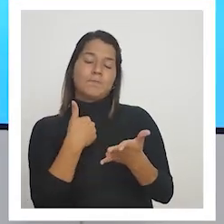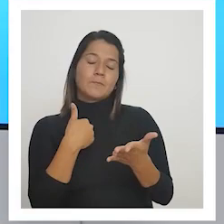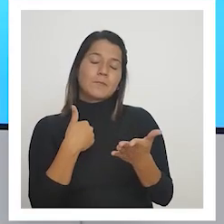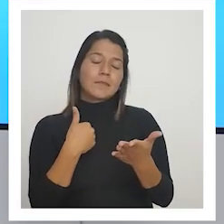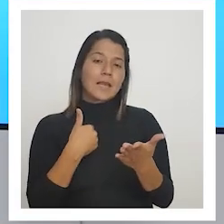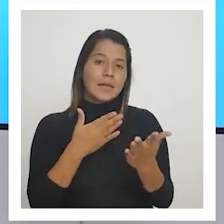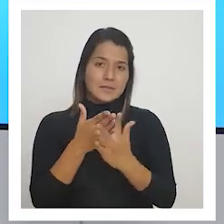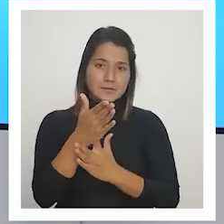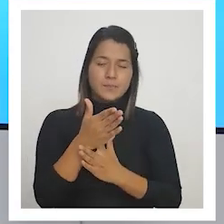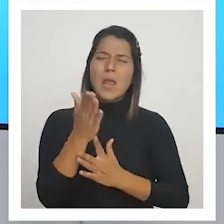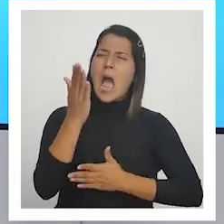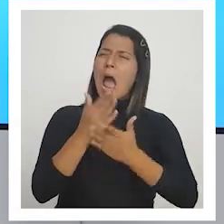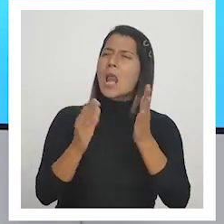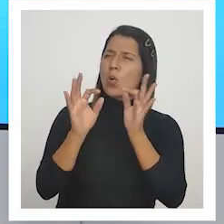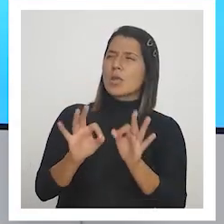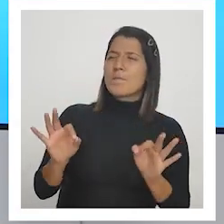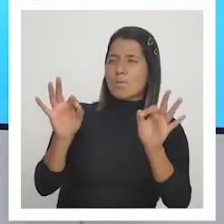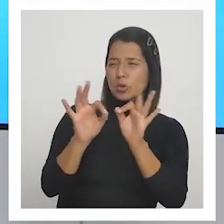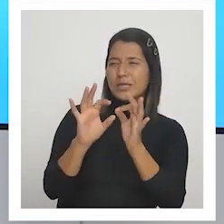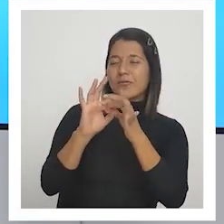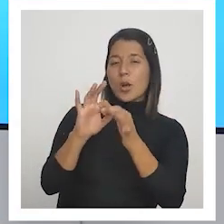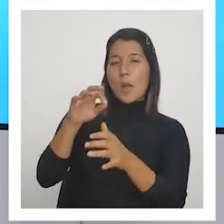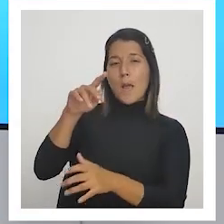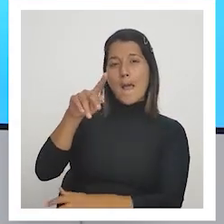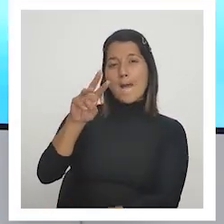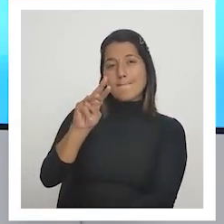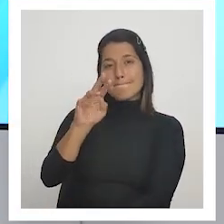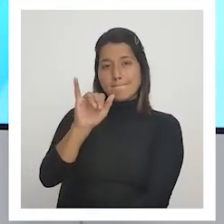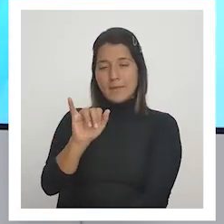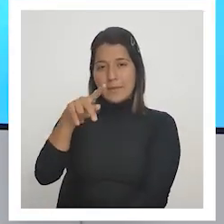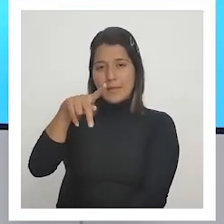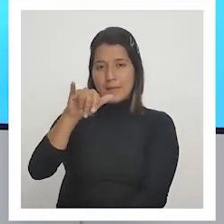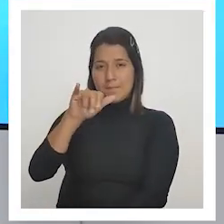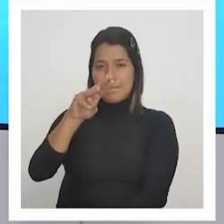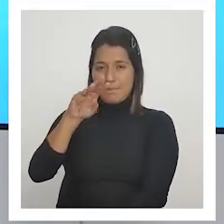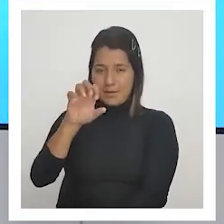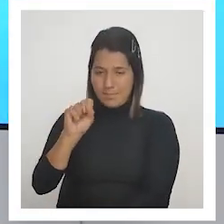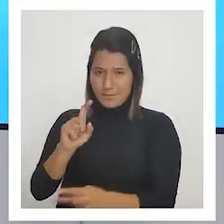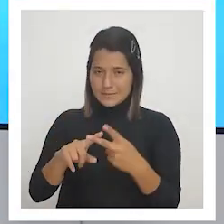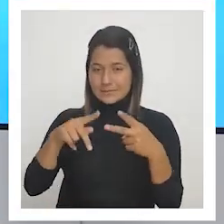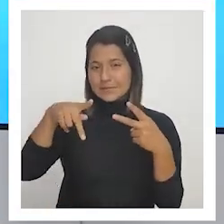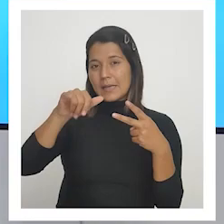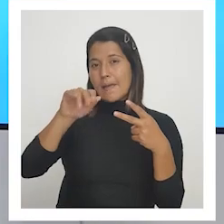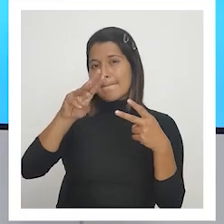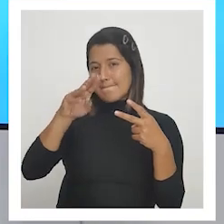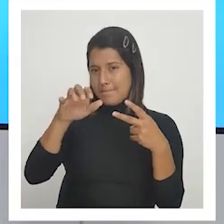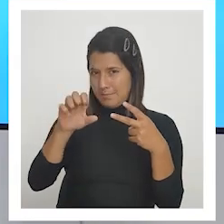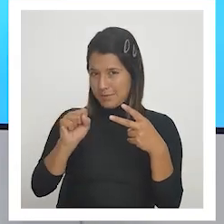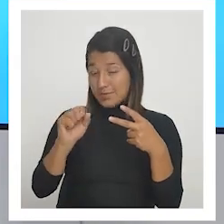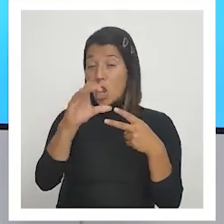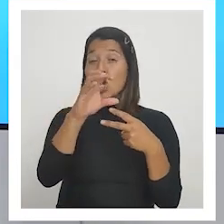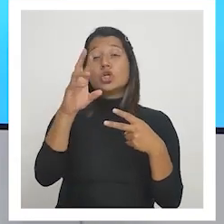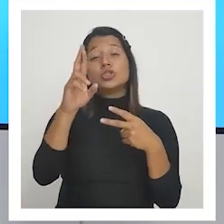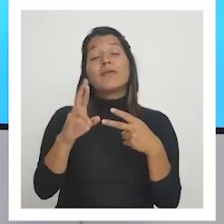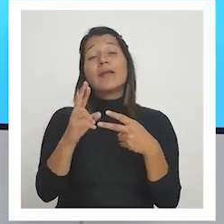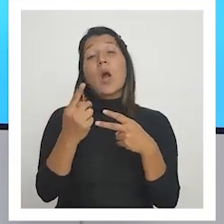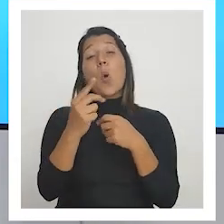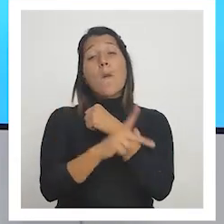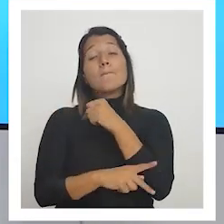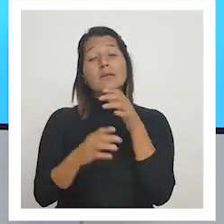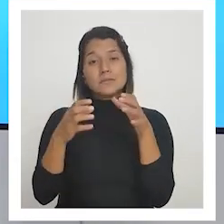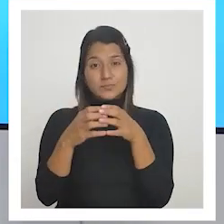MIPYMES asociado a nuestro país. Somos un país pequeño y generalmente concebimos que